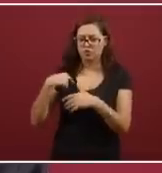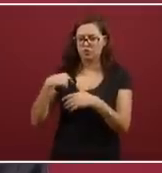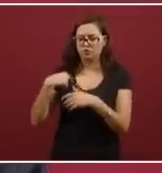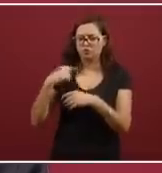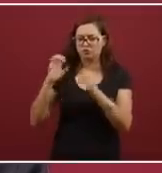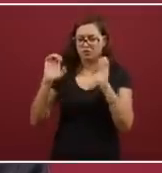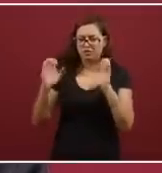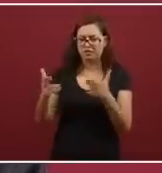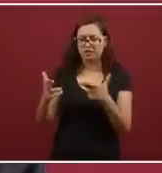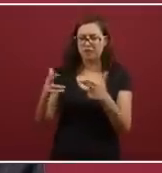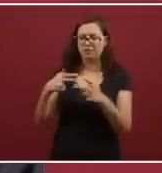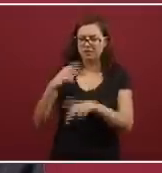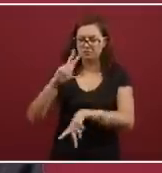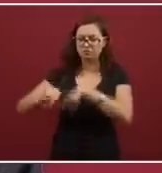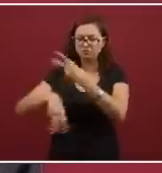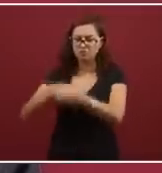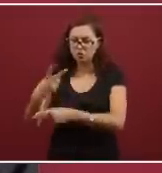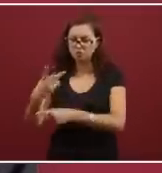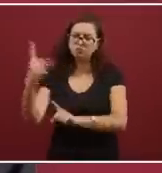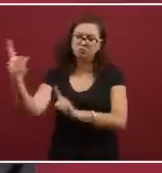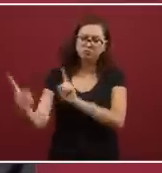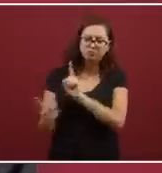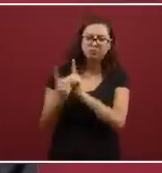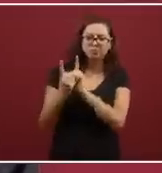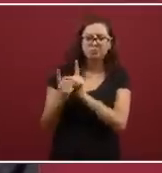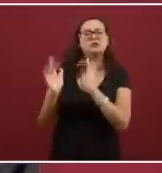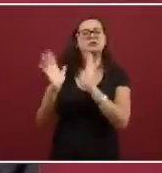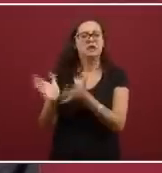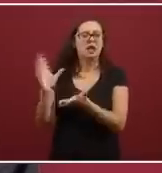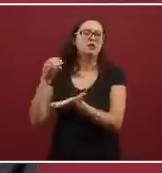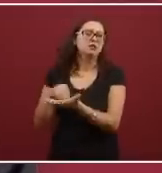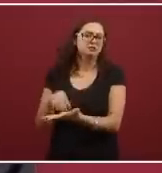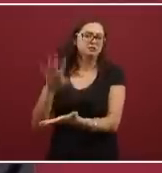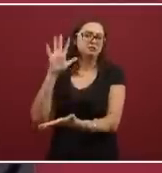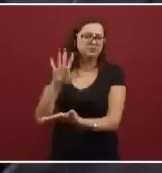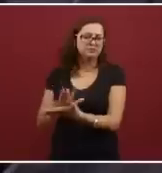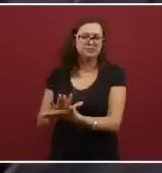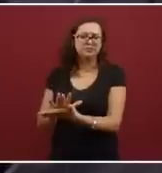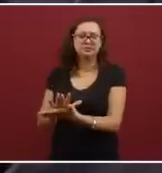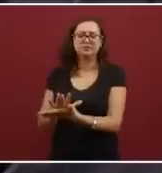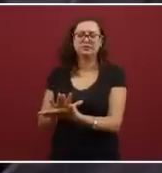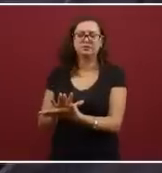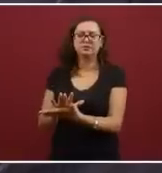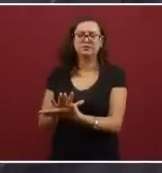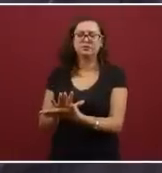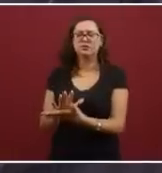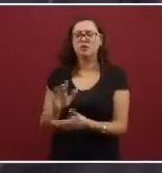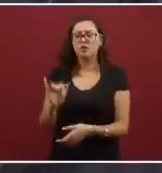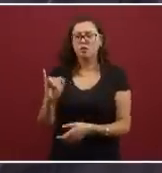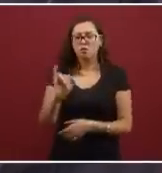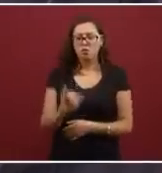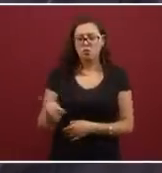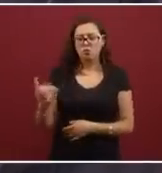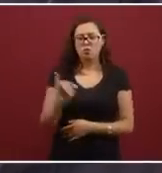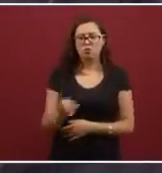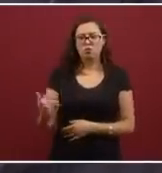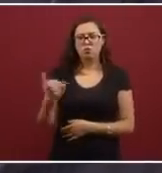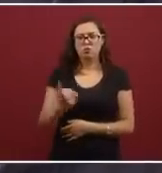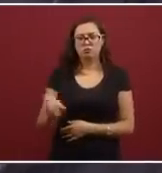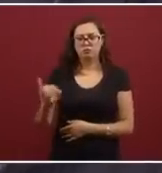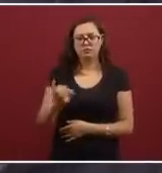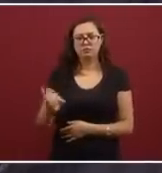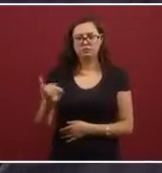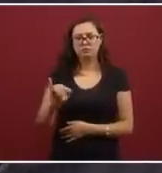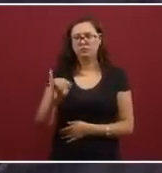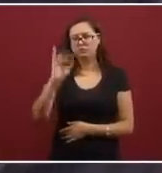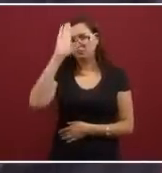y ya se acordó este encuentro, va a ser el jueves